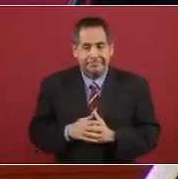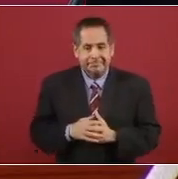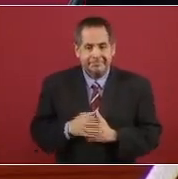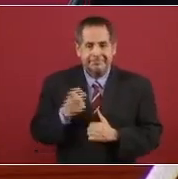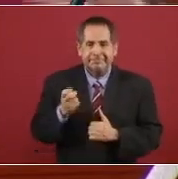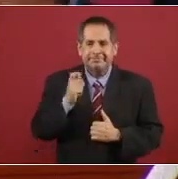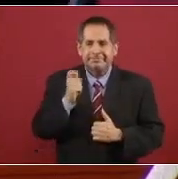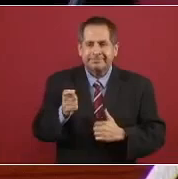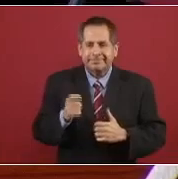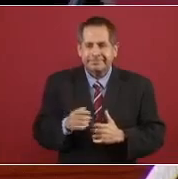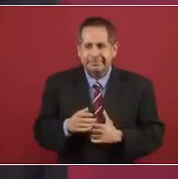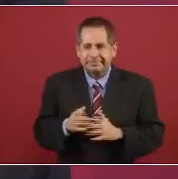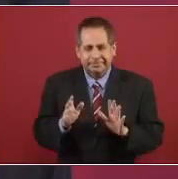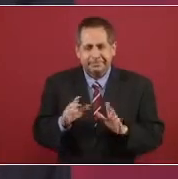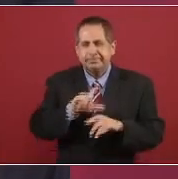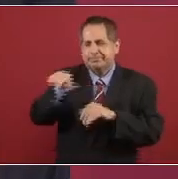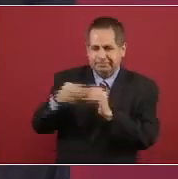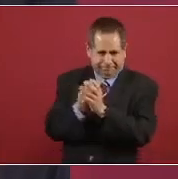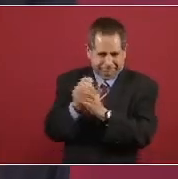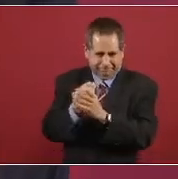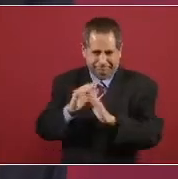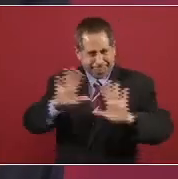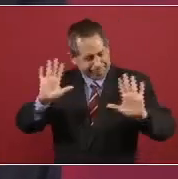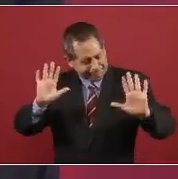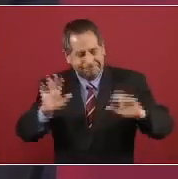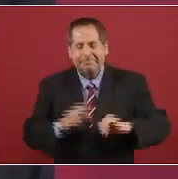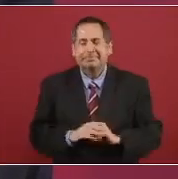Nada más que eso ya va a ser después.